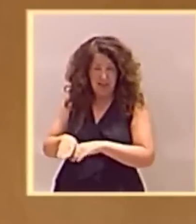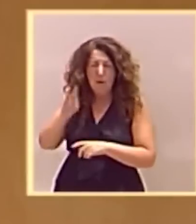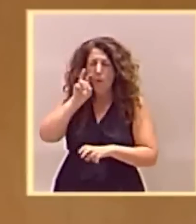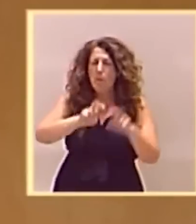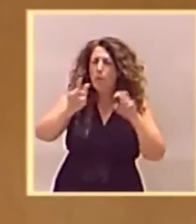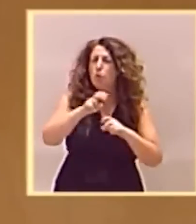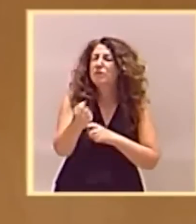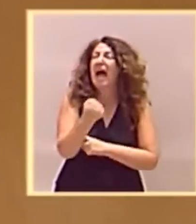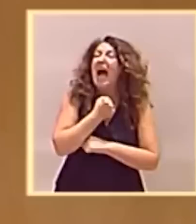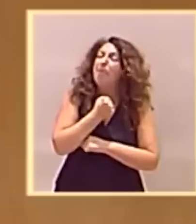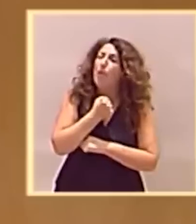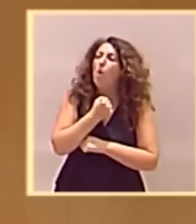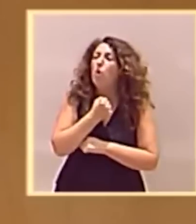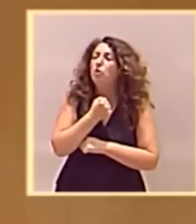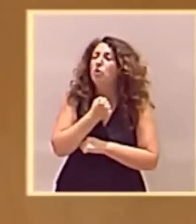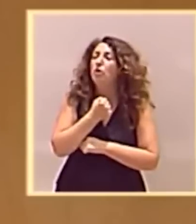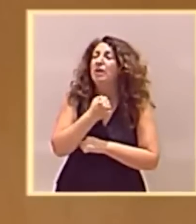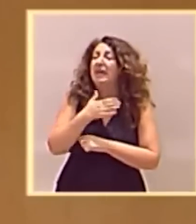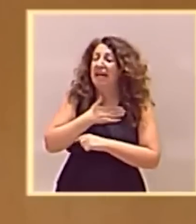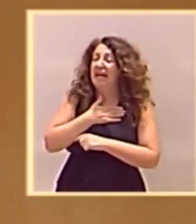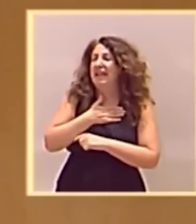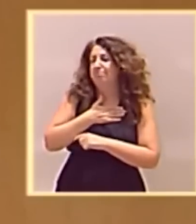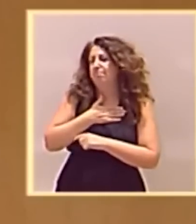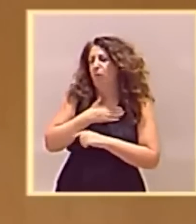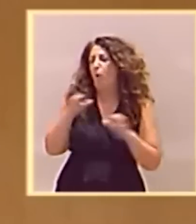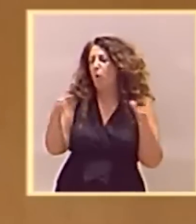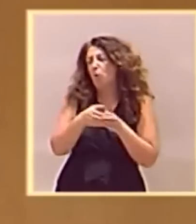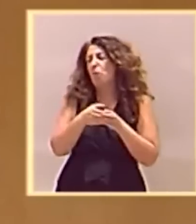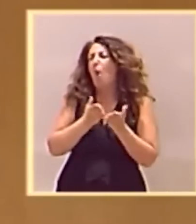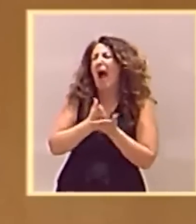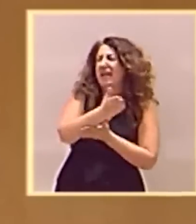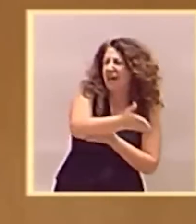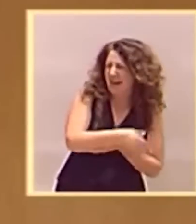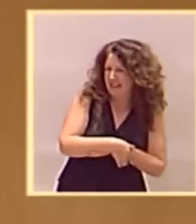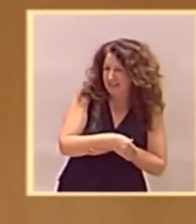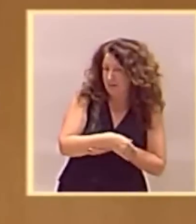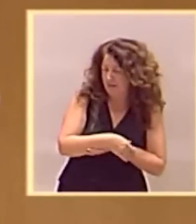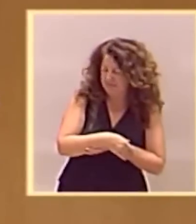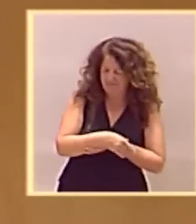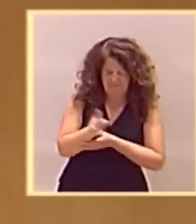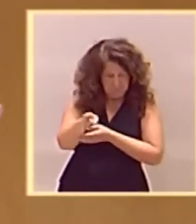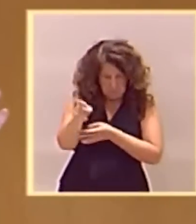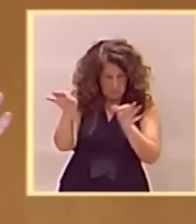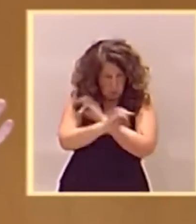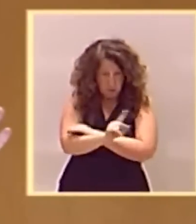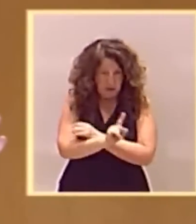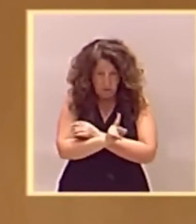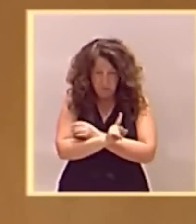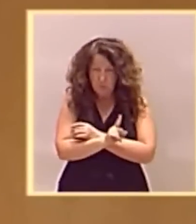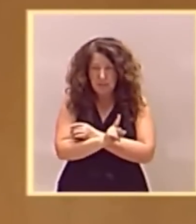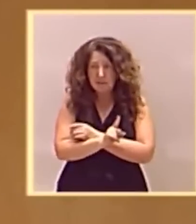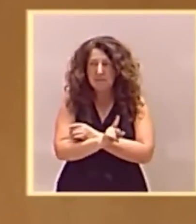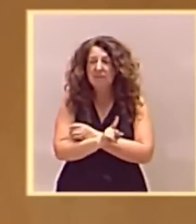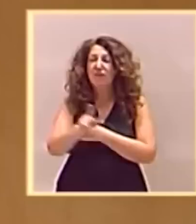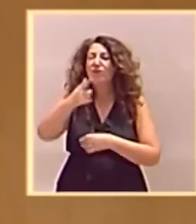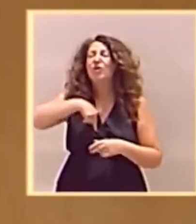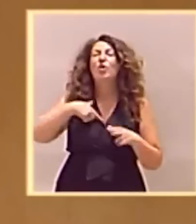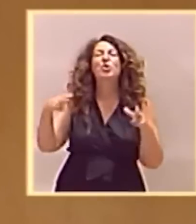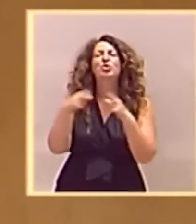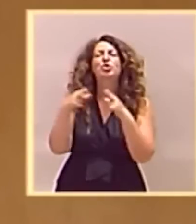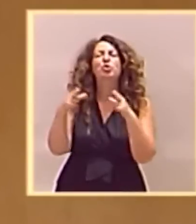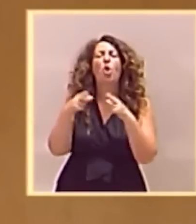el partido que encarna la alternativa. No, no, no se confundan ustedes. Nunca seremos